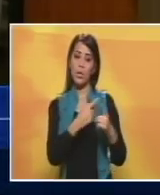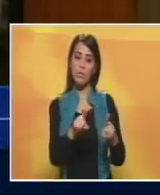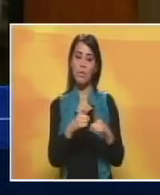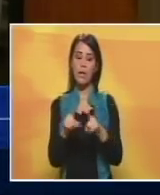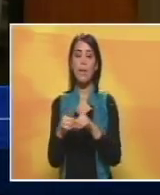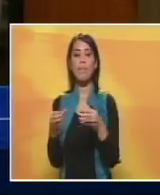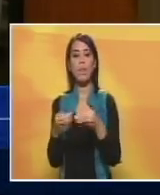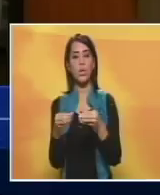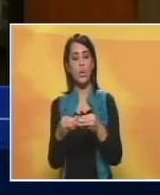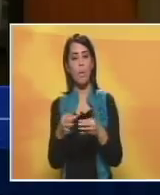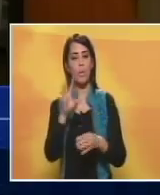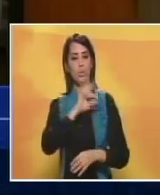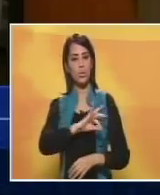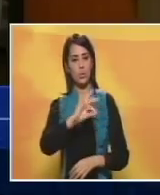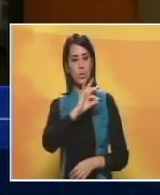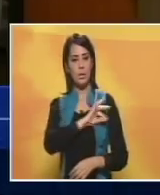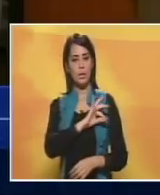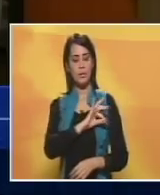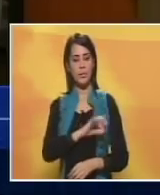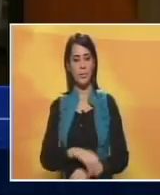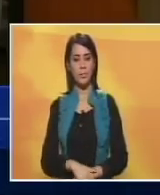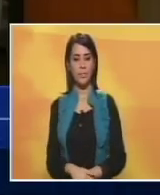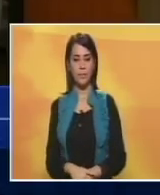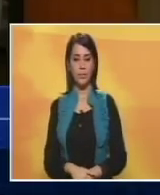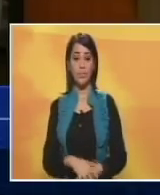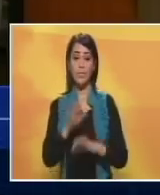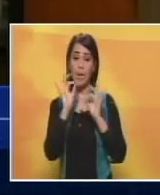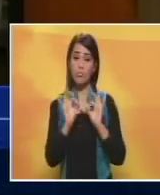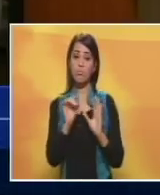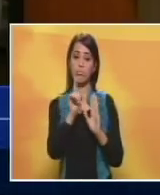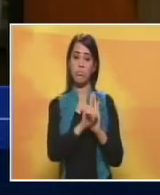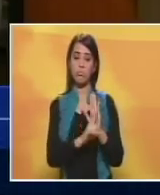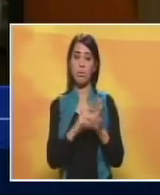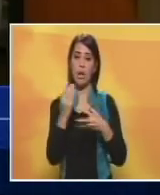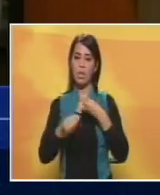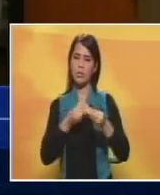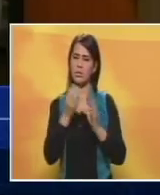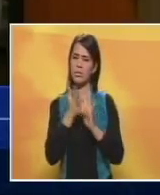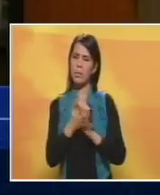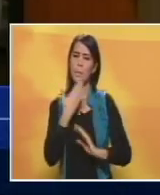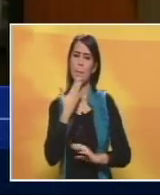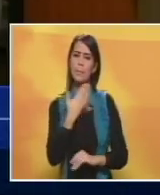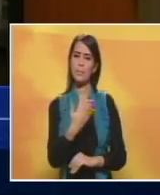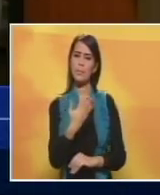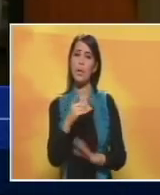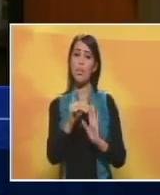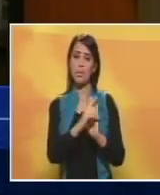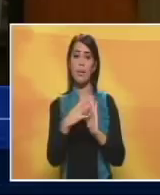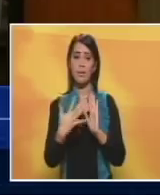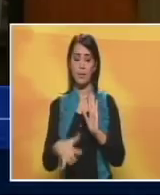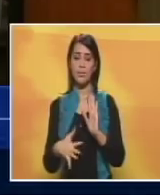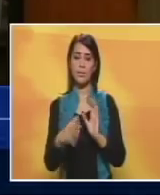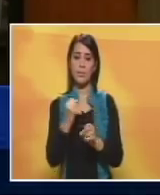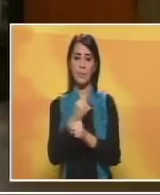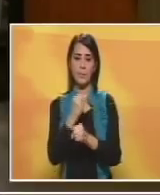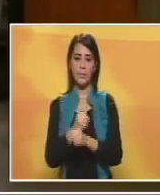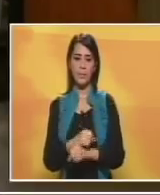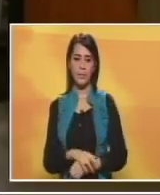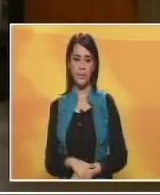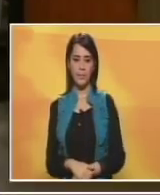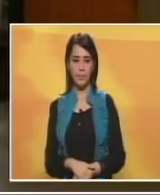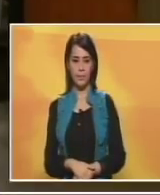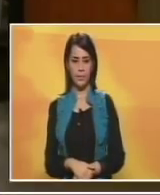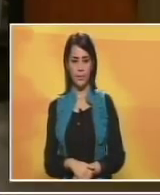y sectores sociales a fin de definir acciones conjuntas para reclamar sus derechos laborales.